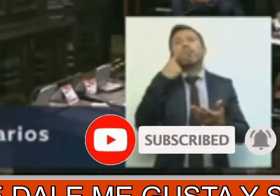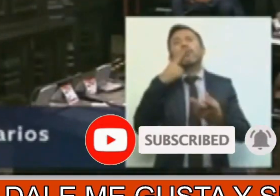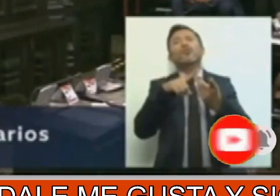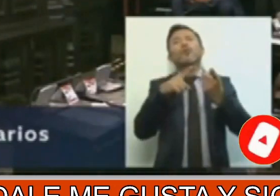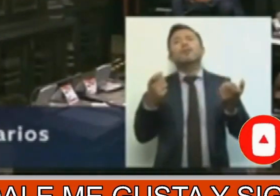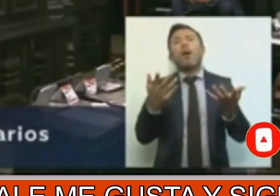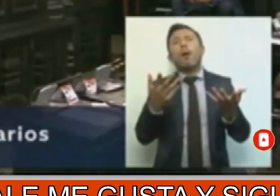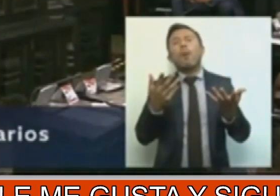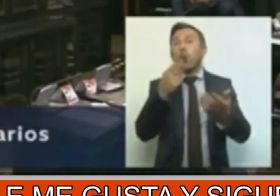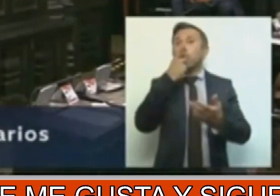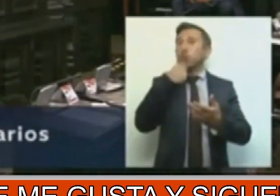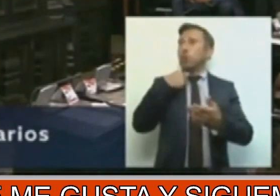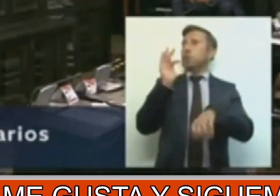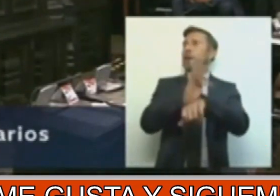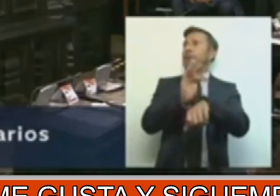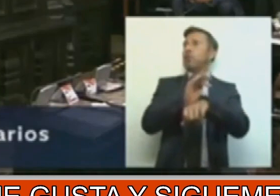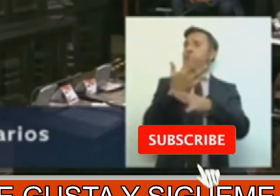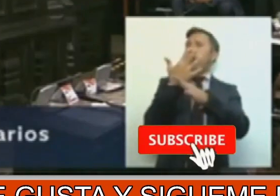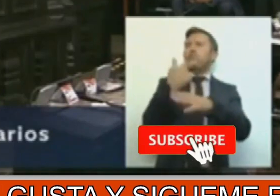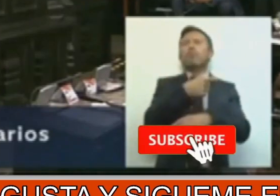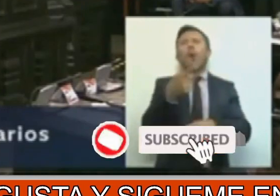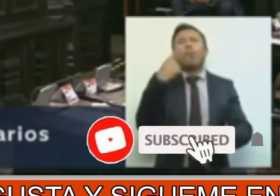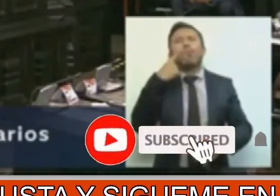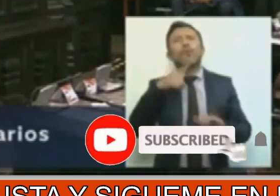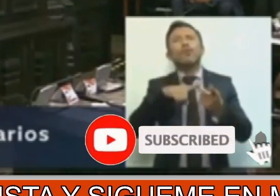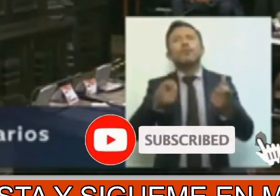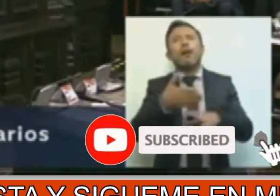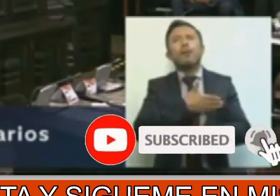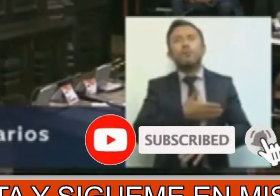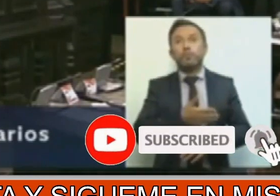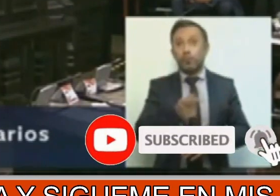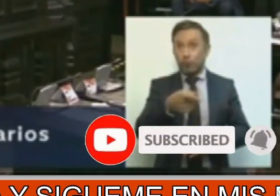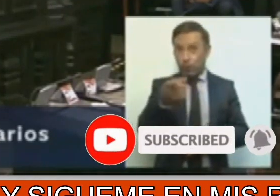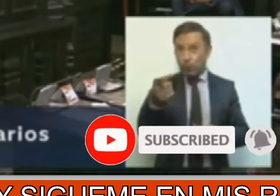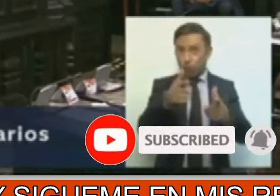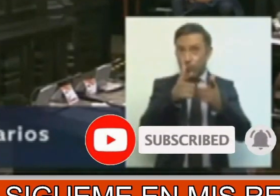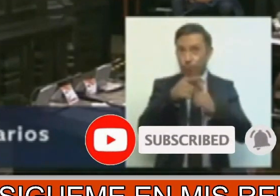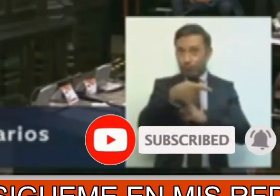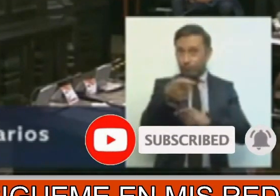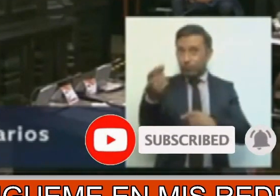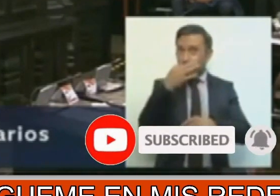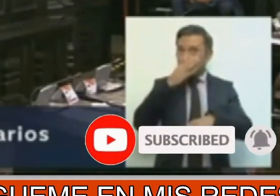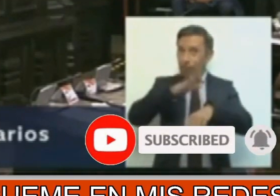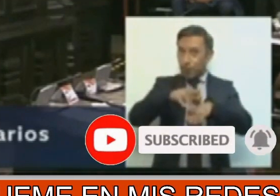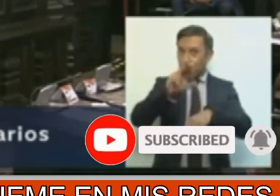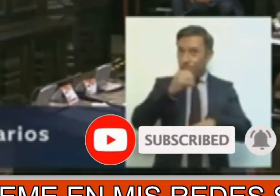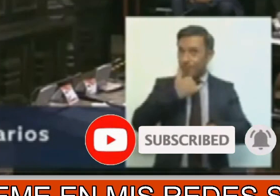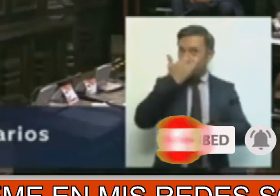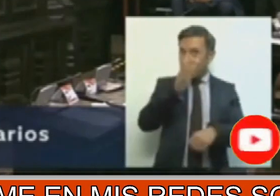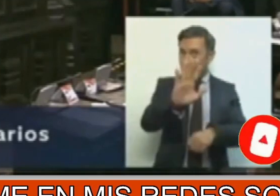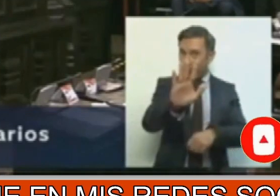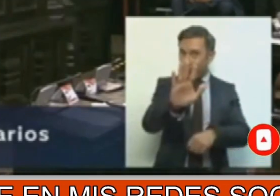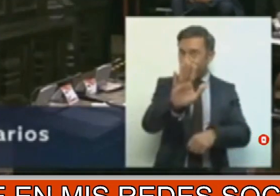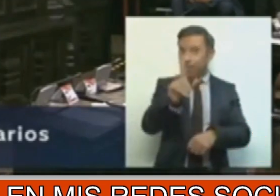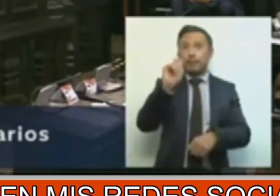defensores. Y yo le digo a los compañeros de los colectivos que no se equivoquen, que el presidente está con